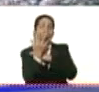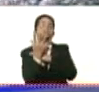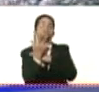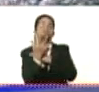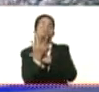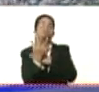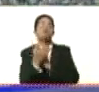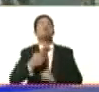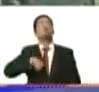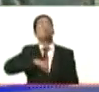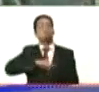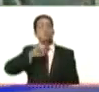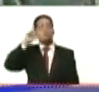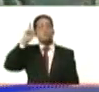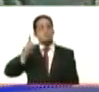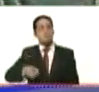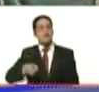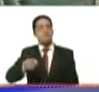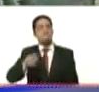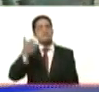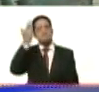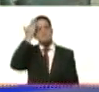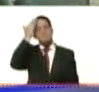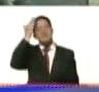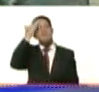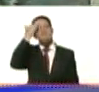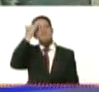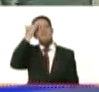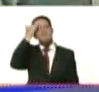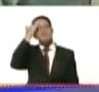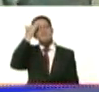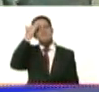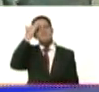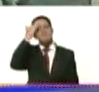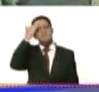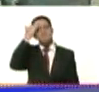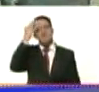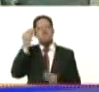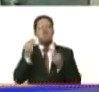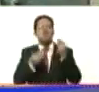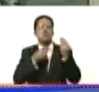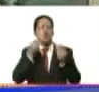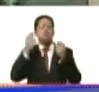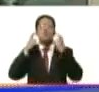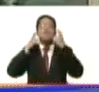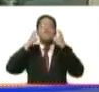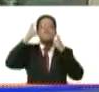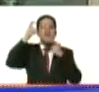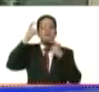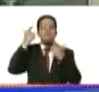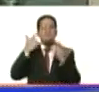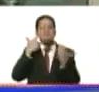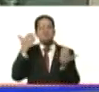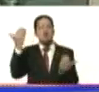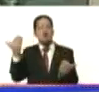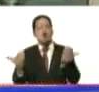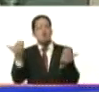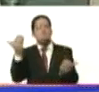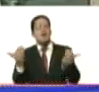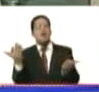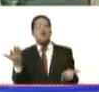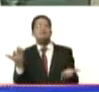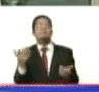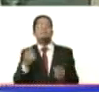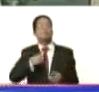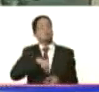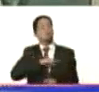Debemos conocer el balance que nuestro comandante Chávez hizo de toda esa época histórica. Debemos